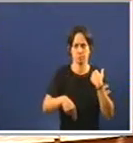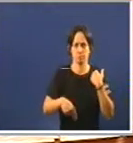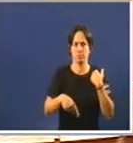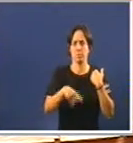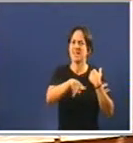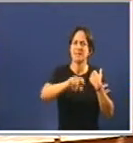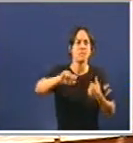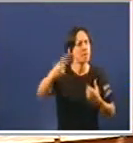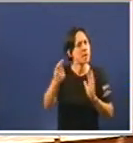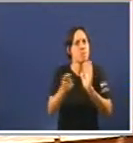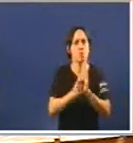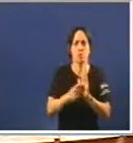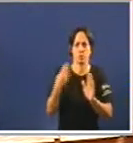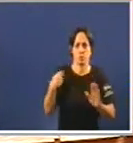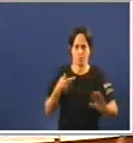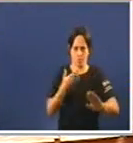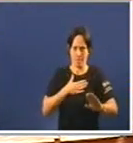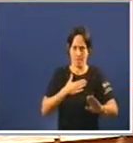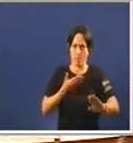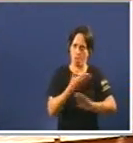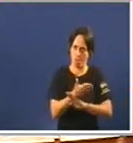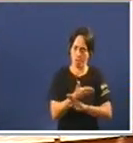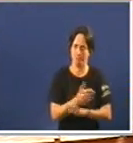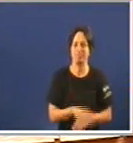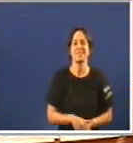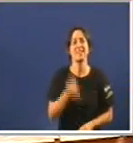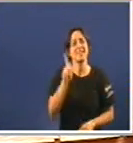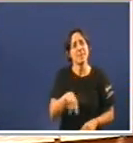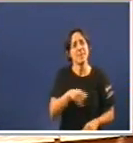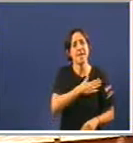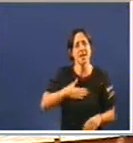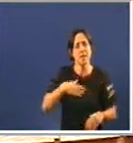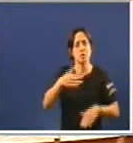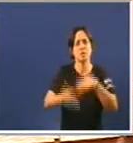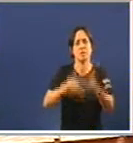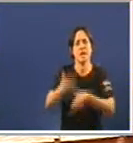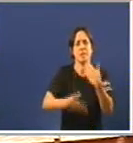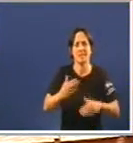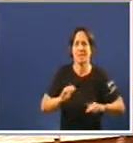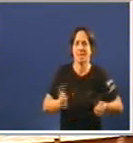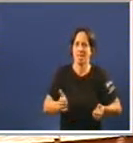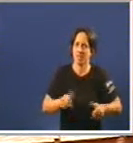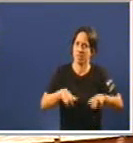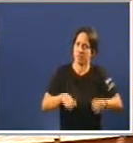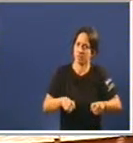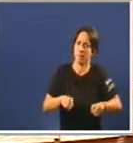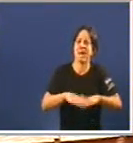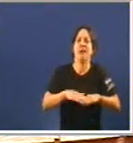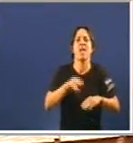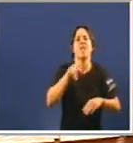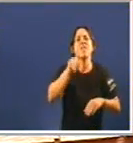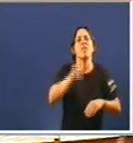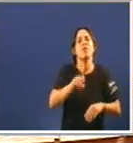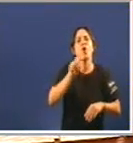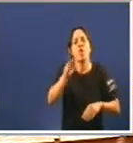o primeiro punto da moción. Pero tamén queremos que se inicien os trámites pertinentes para recuperar o 112 como servizo